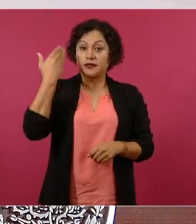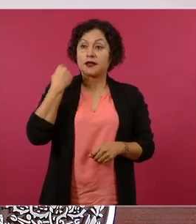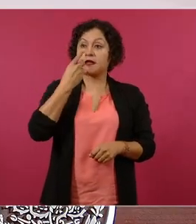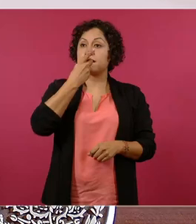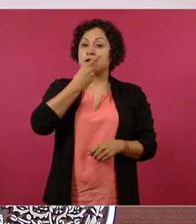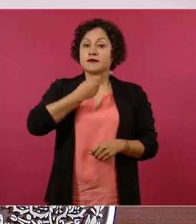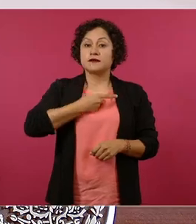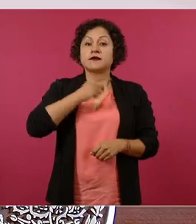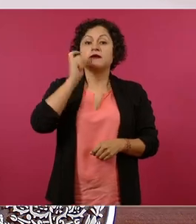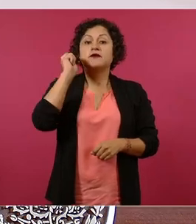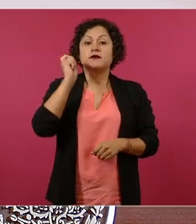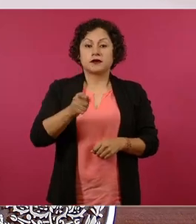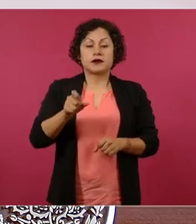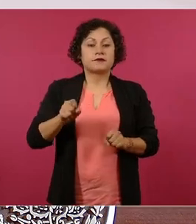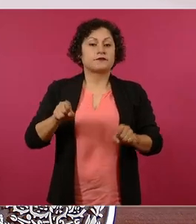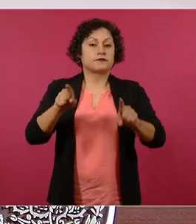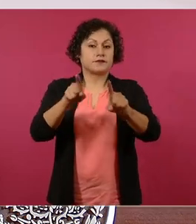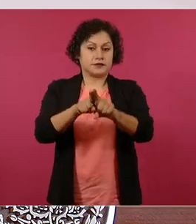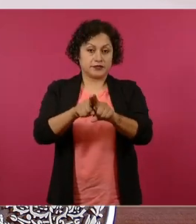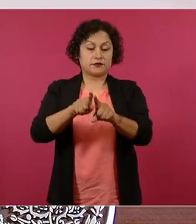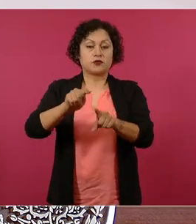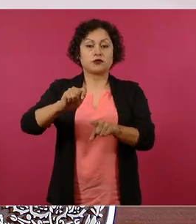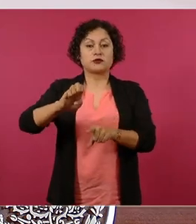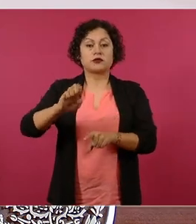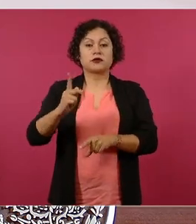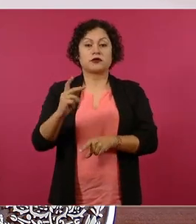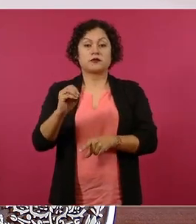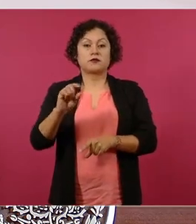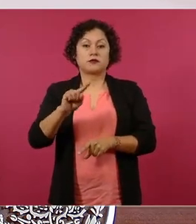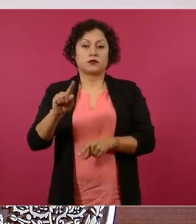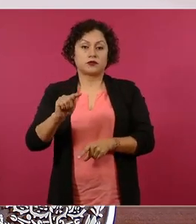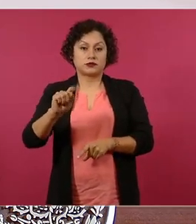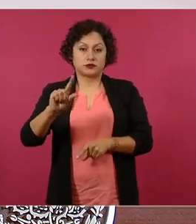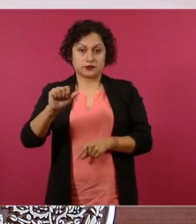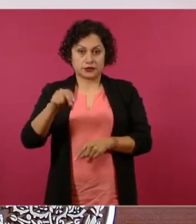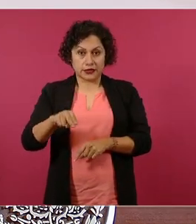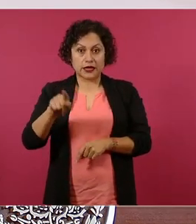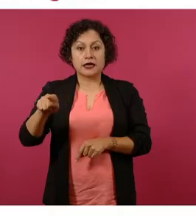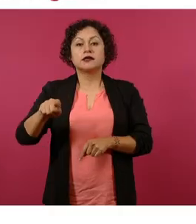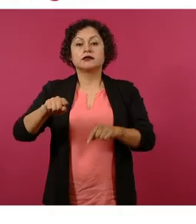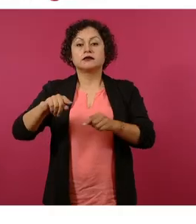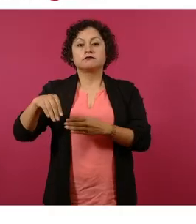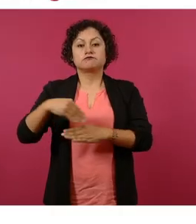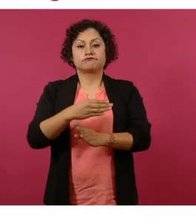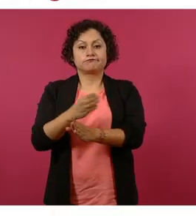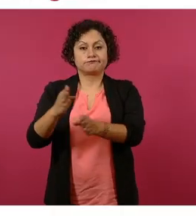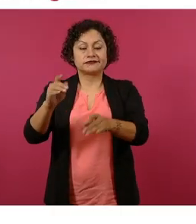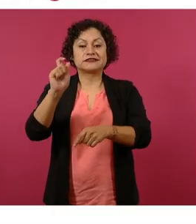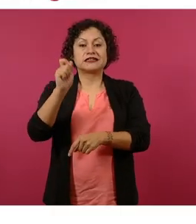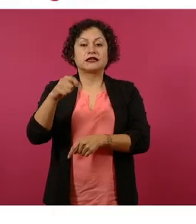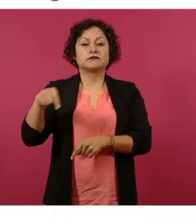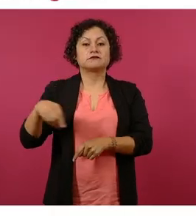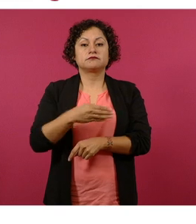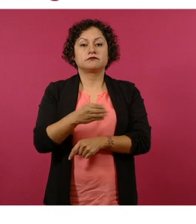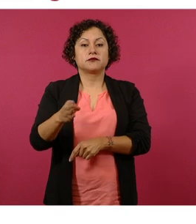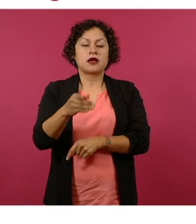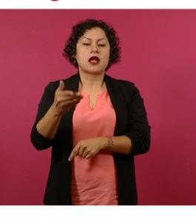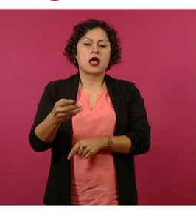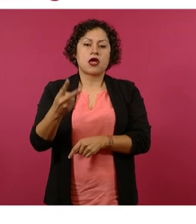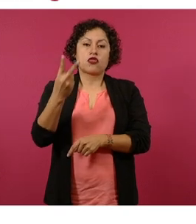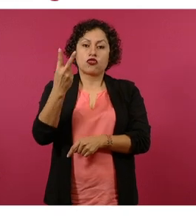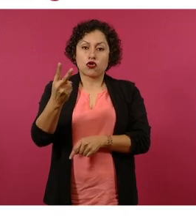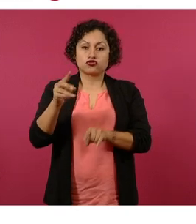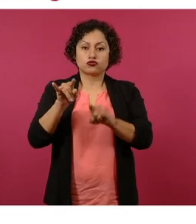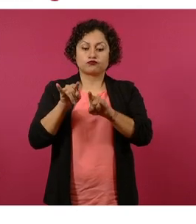entronque de la pera tepostlan que era una modernización a de este de este entronque que estaba a dos carriles ahora